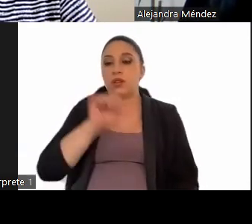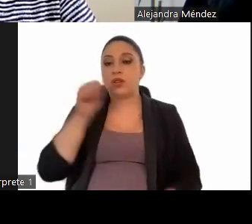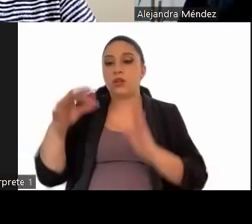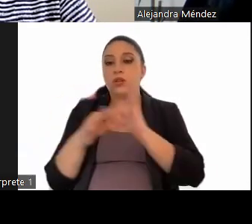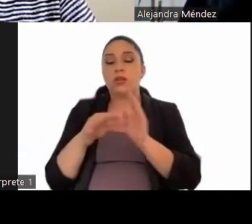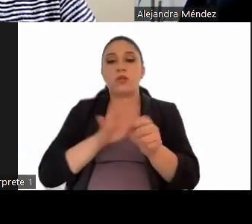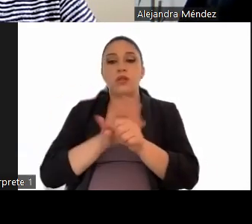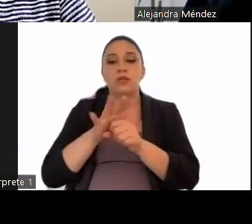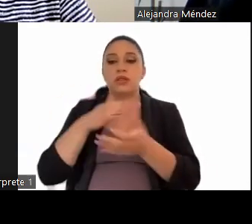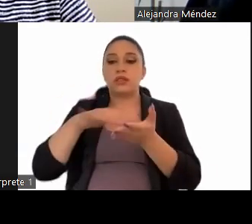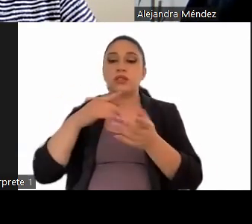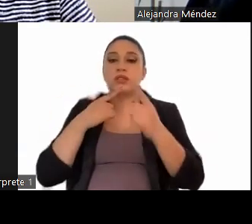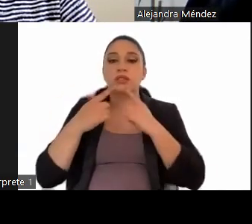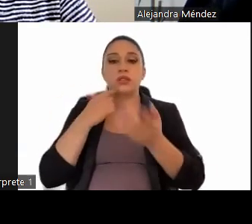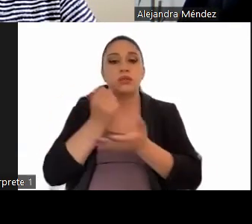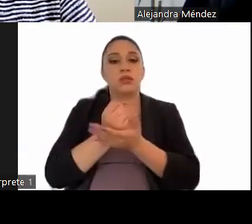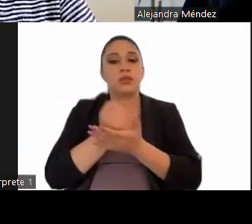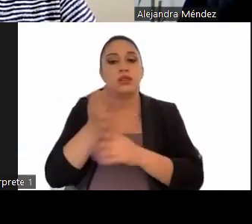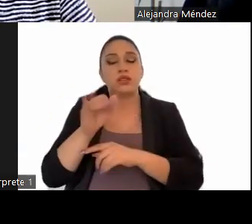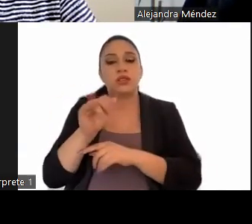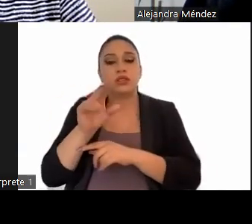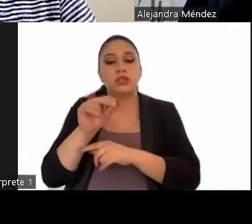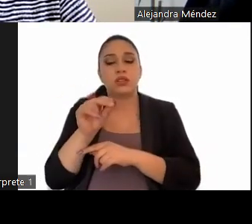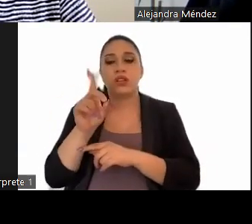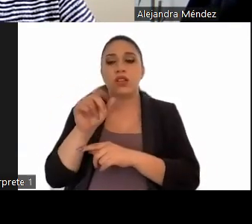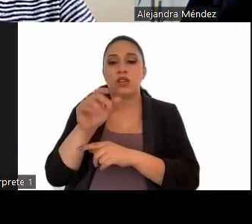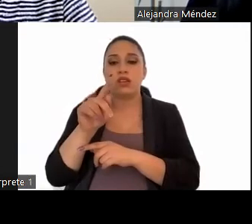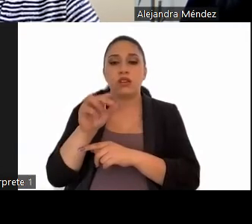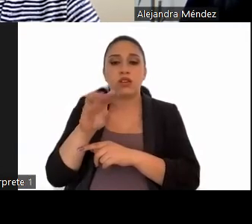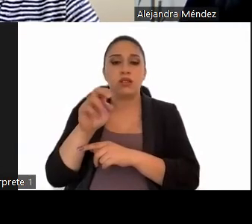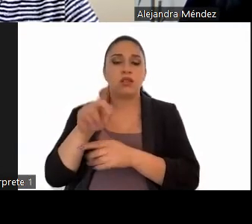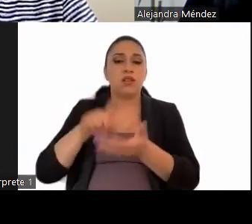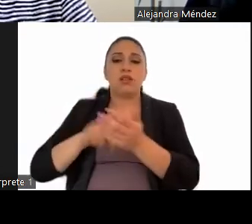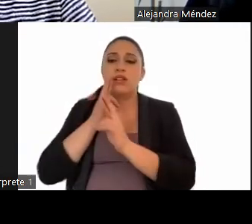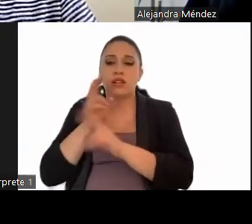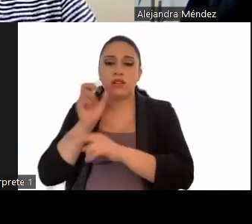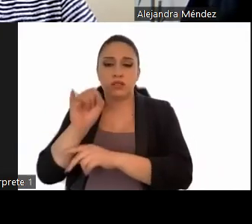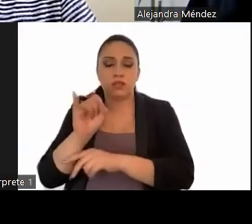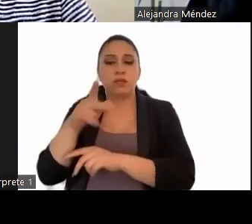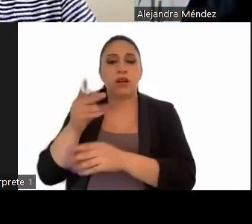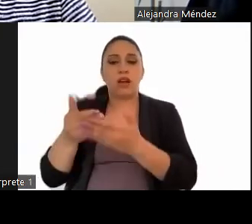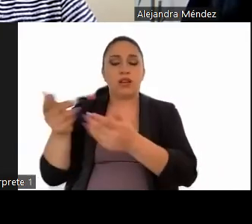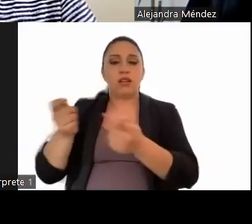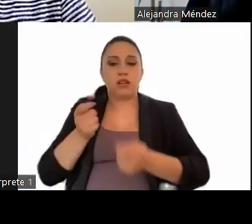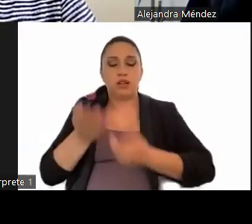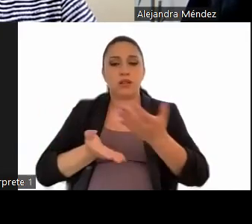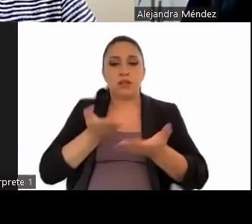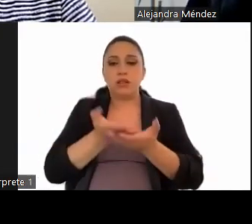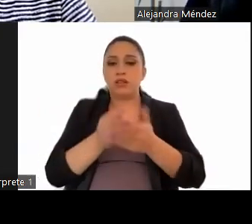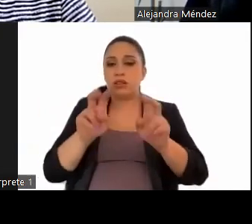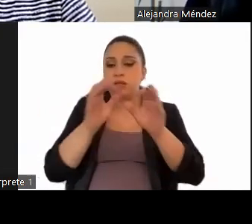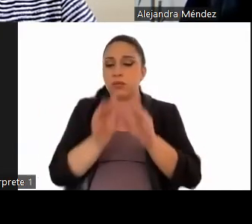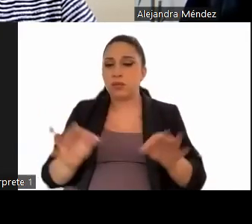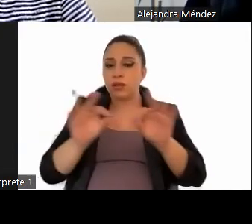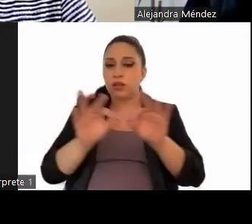lectura, discusión y en su caso aprobación del dictamen en sentido positivo por el que se aprueba con modificaciones la proposición con punto